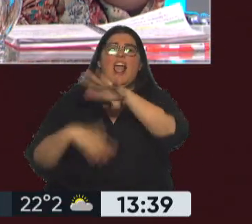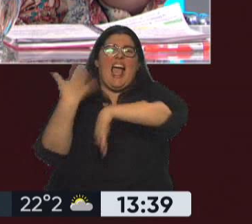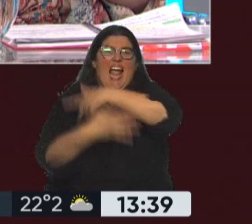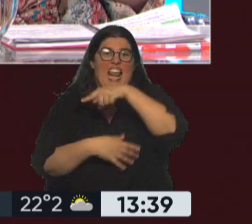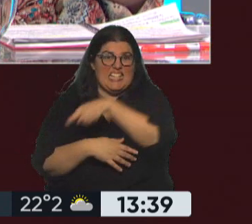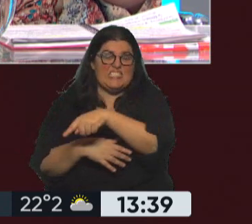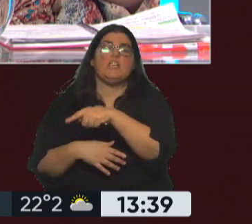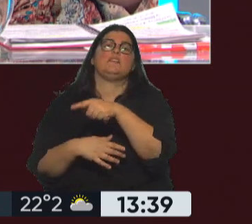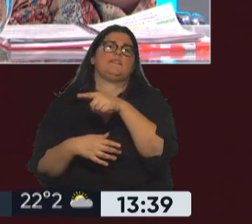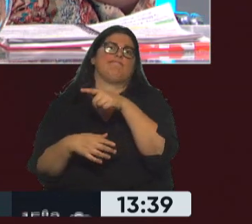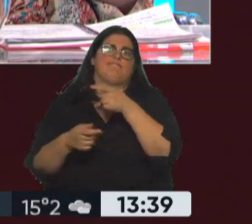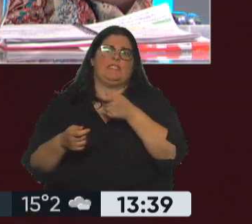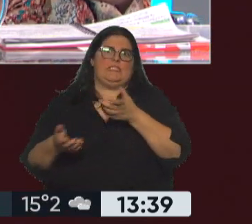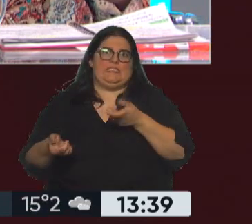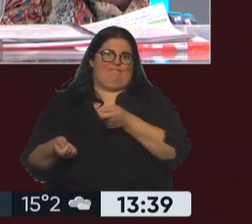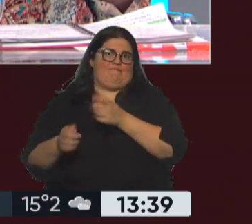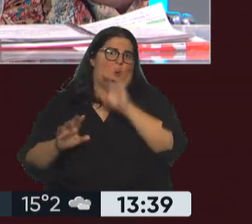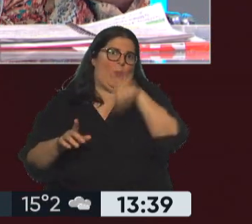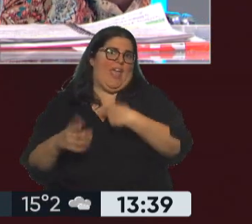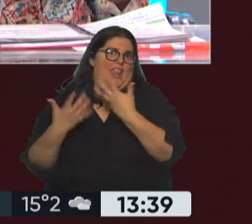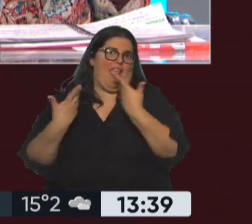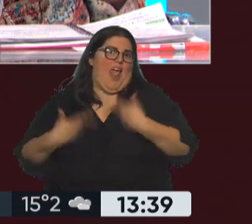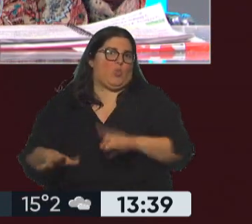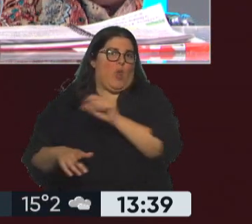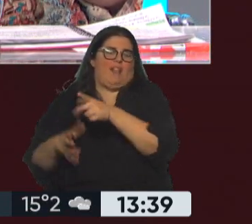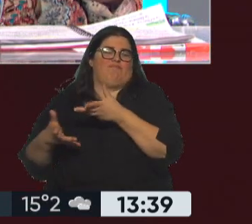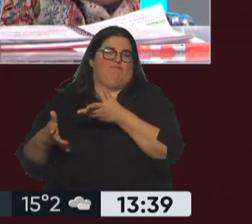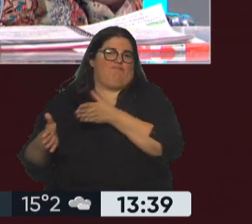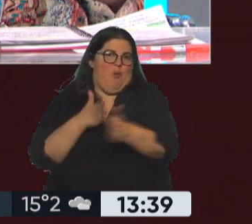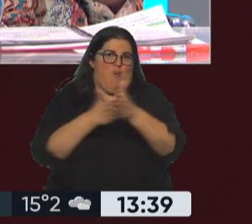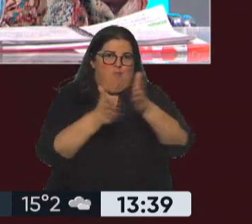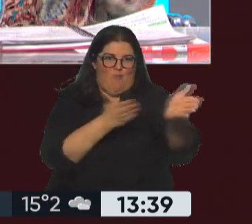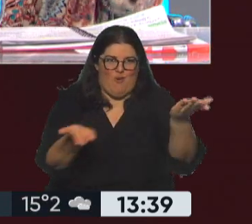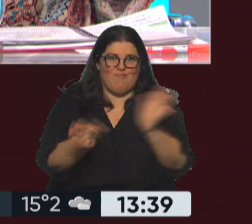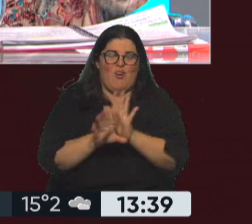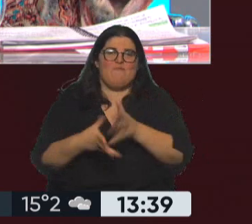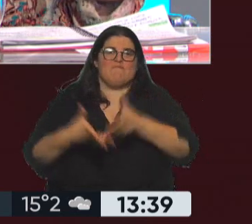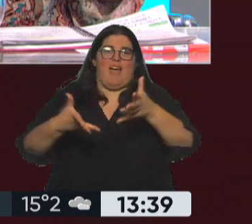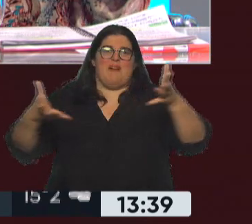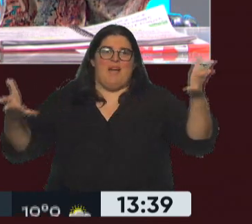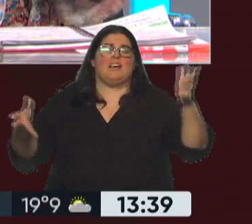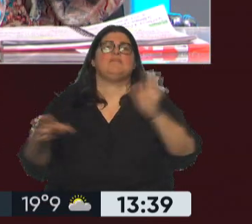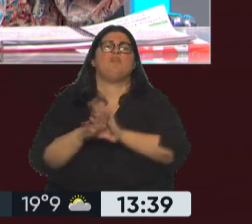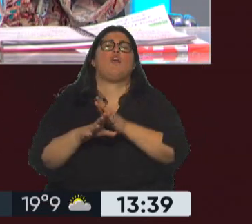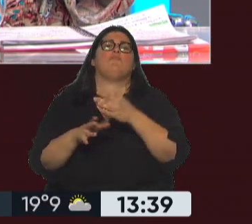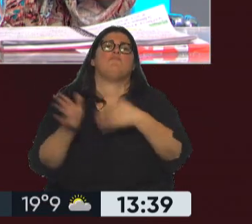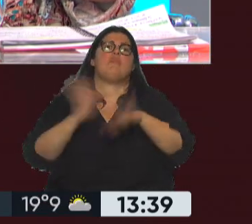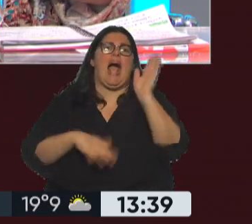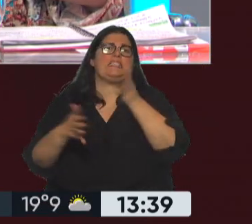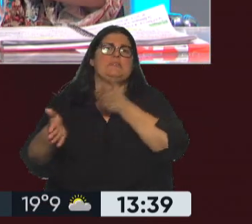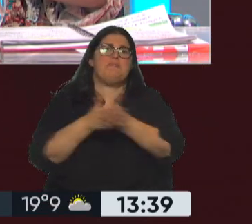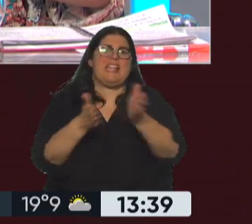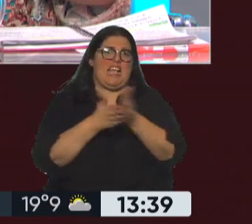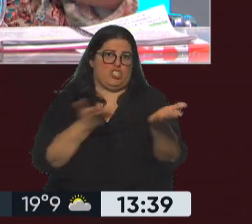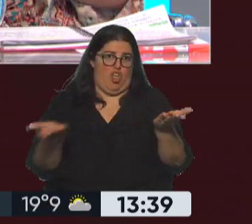flujos migratorios que llegan al norte de África y eso está haciendo que aumente la crisis, o sea, o aumenten los flujos en realidad de los migrantes que